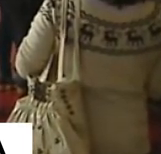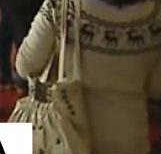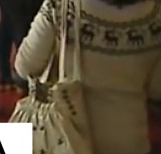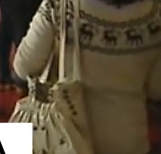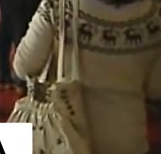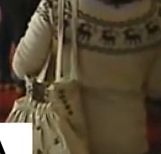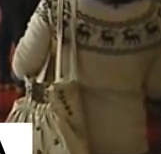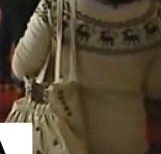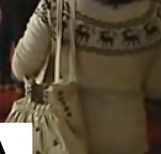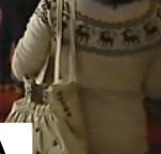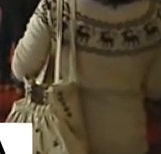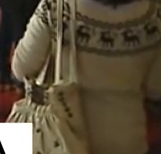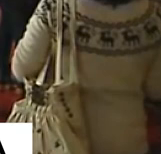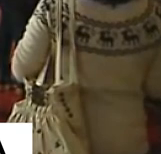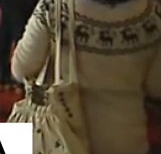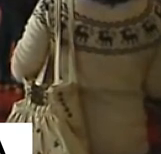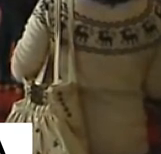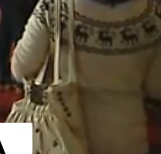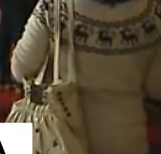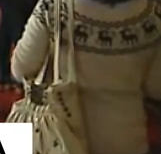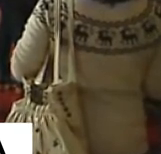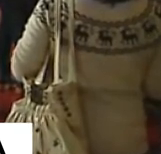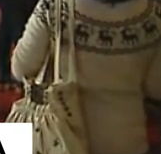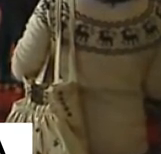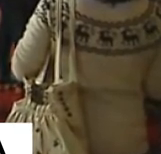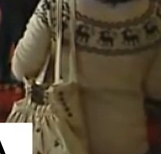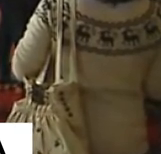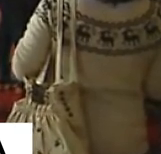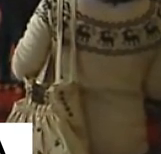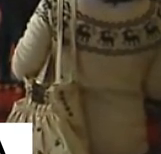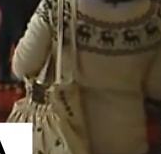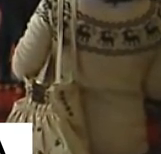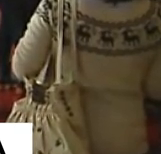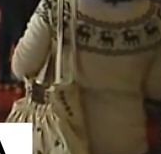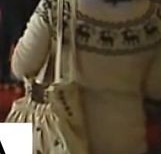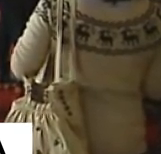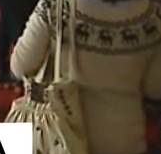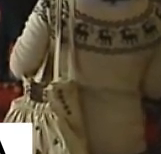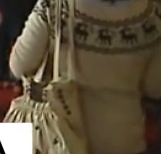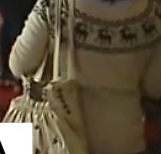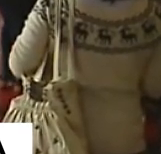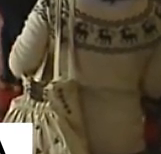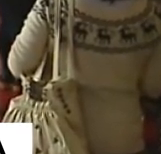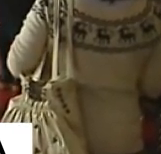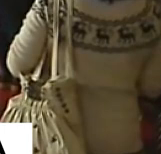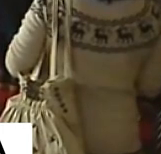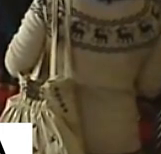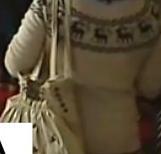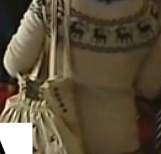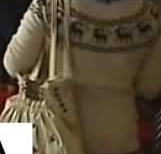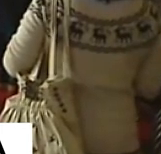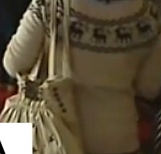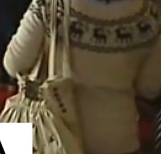yo este debate lo doy por terminado. Lamentablemente me avisaron 5 minutos, media hora antes de entrar a la